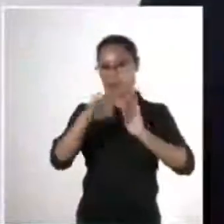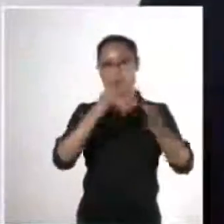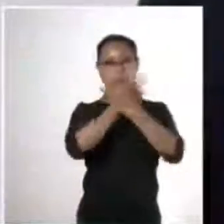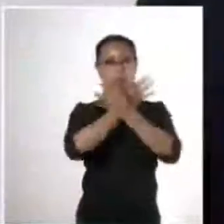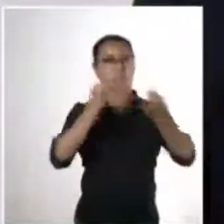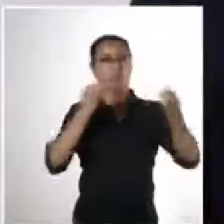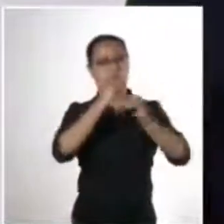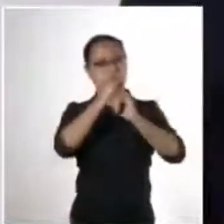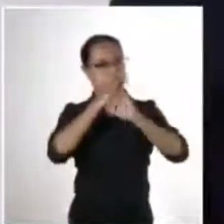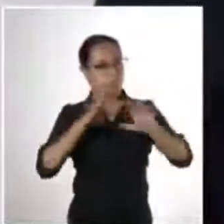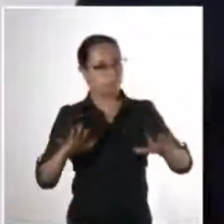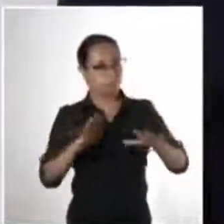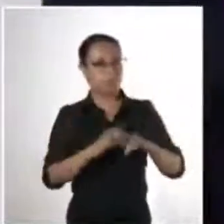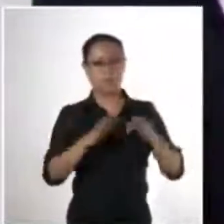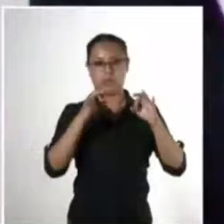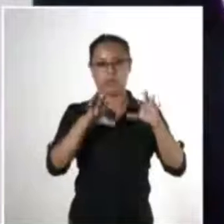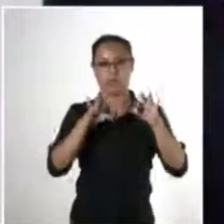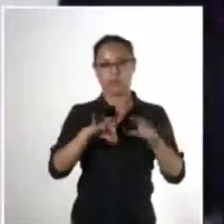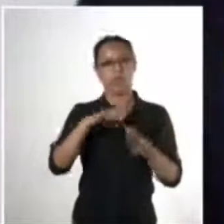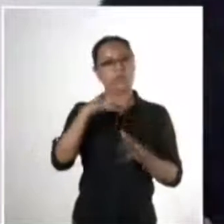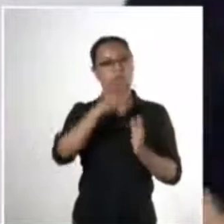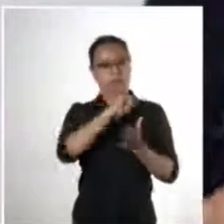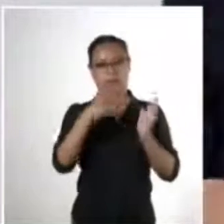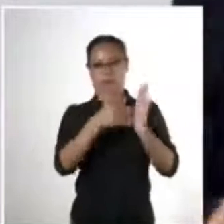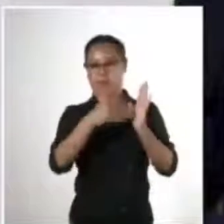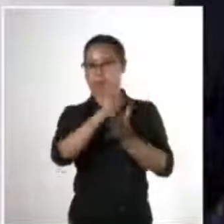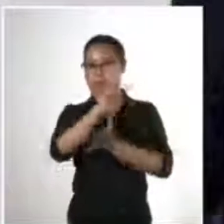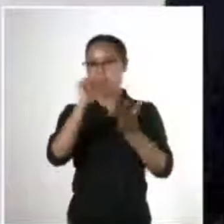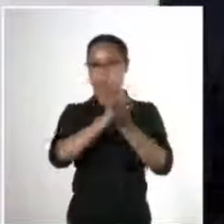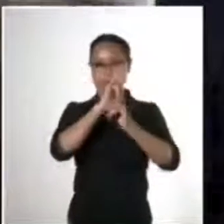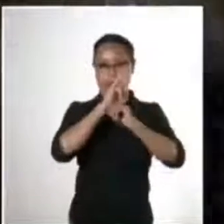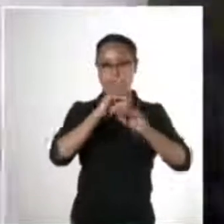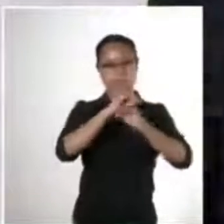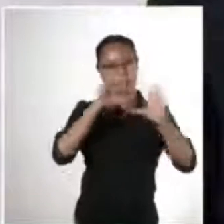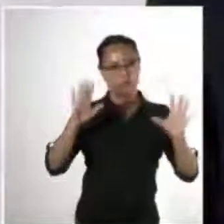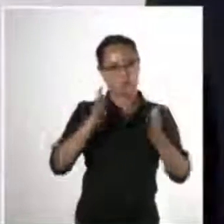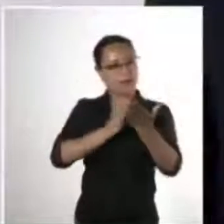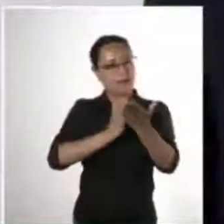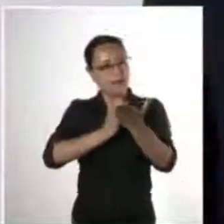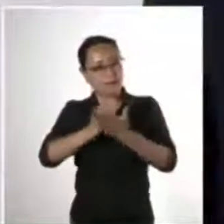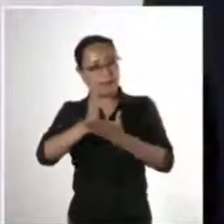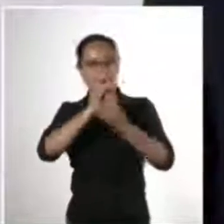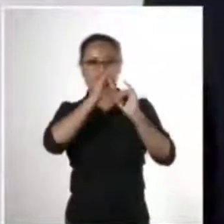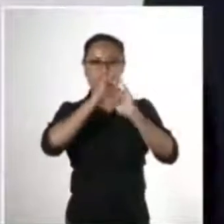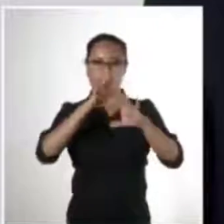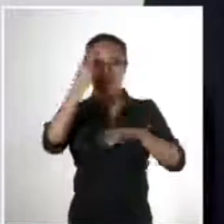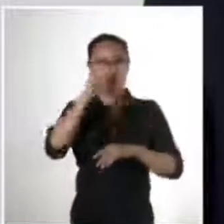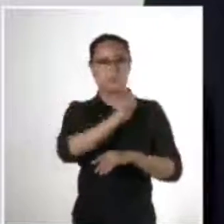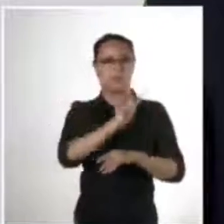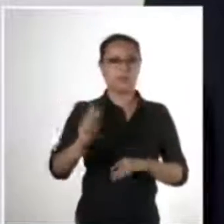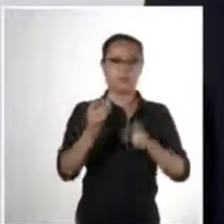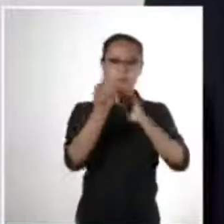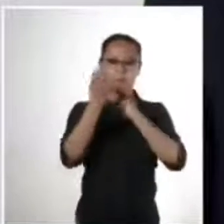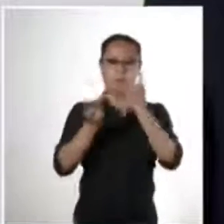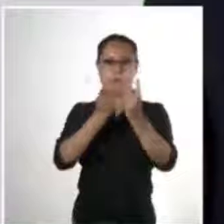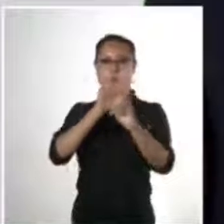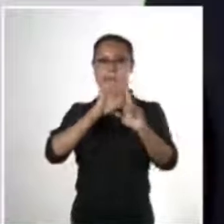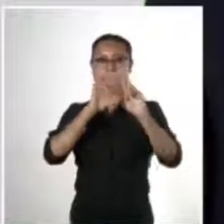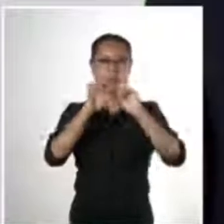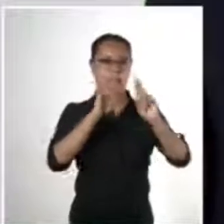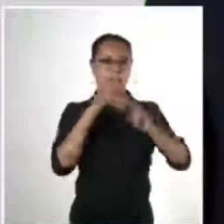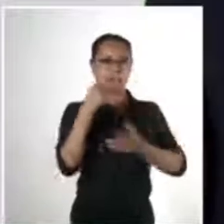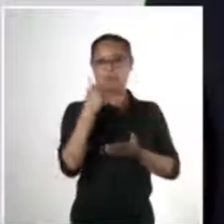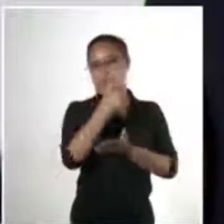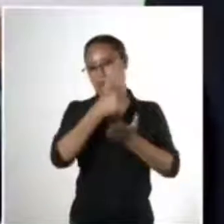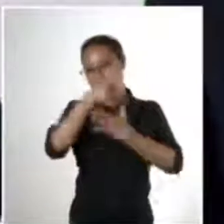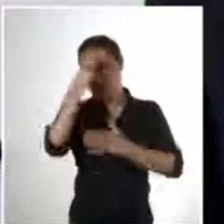El alcalde de Xochimilco, José Carlos Acosta Ruiz, compareció ante las comisiones de Alcaldías y Límites Territoriales y de Administración Pública Local del